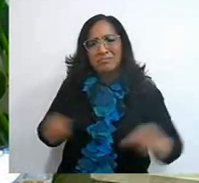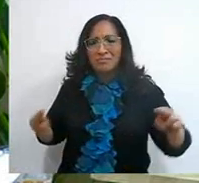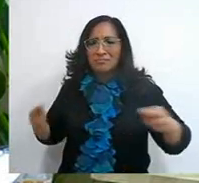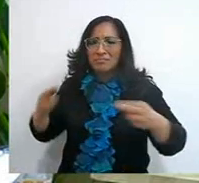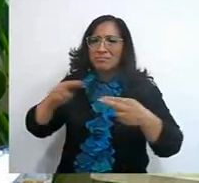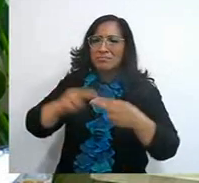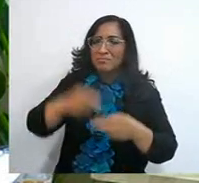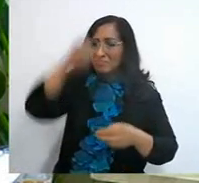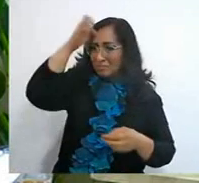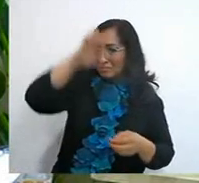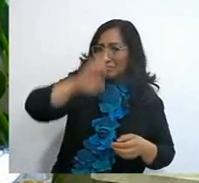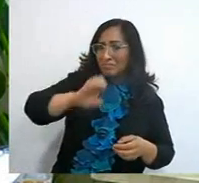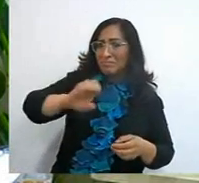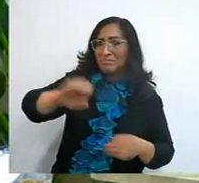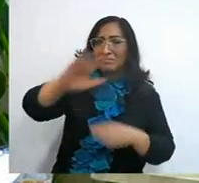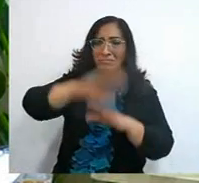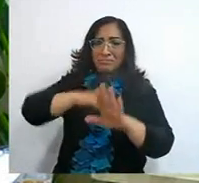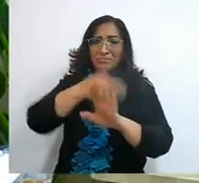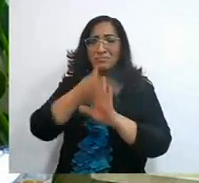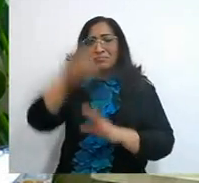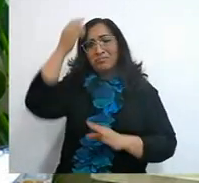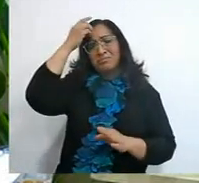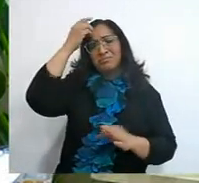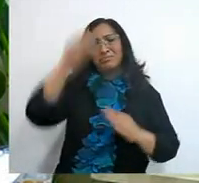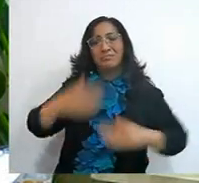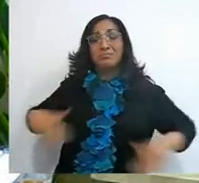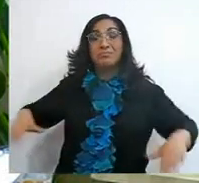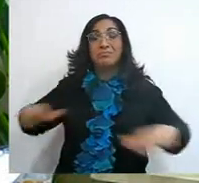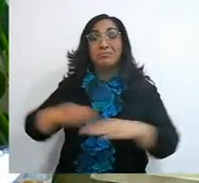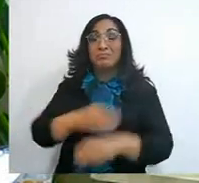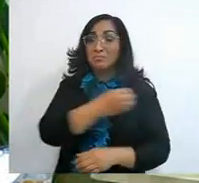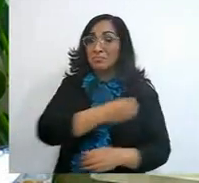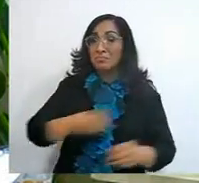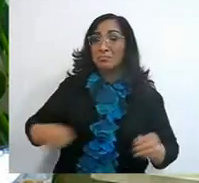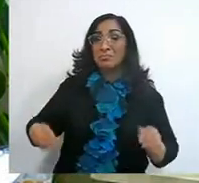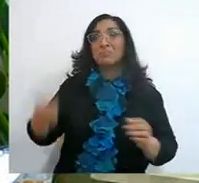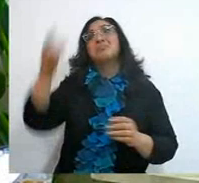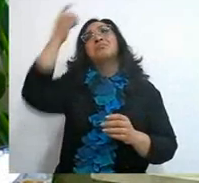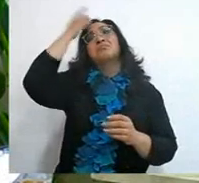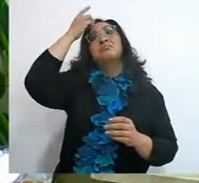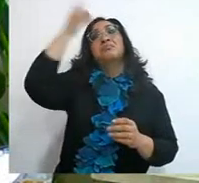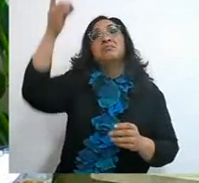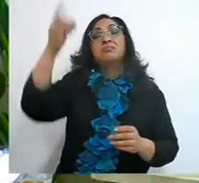doctrinas extrañas, heréticas, que nos cambiaron el orden de Dios